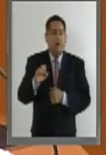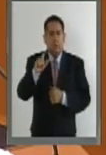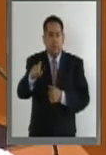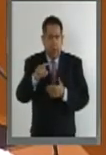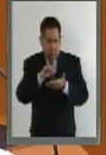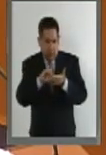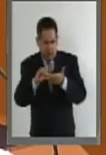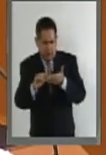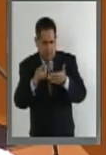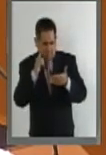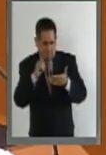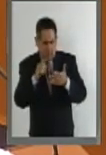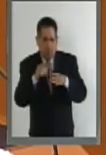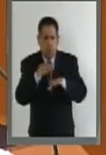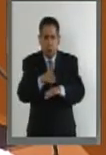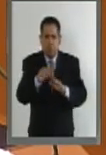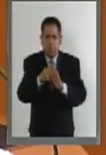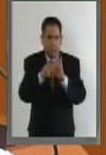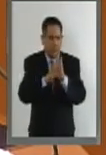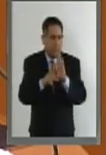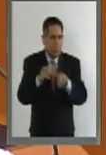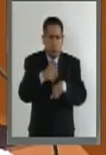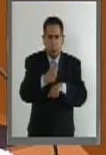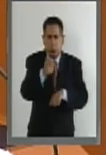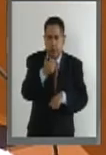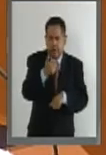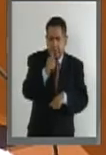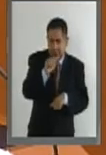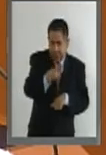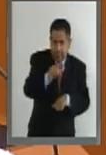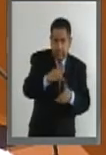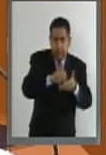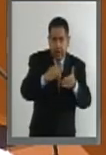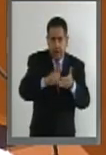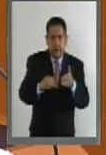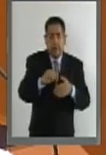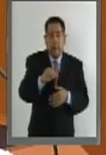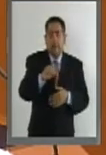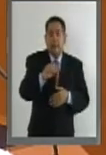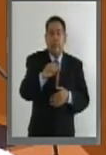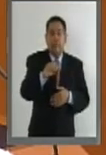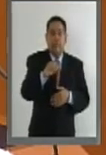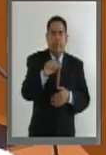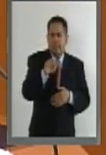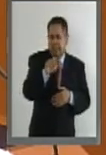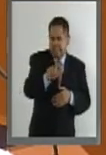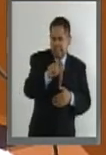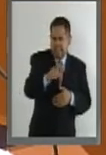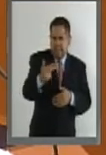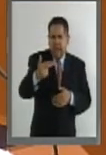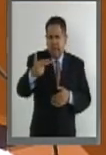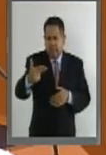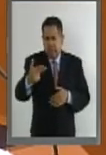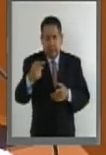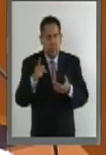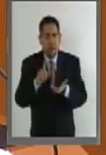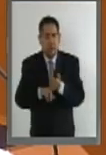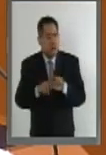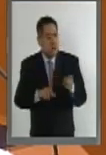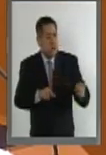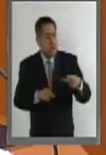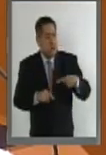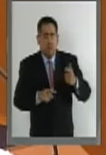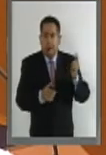la porción normativa de la fracción décima del artículo 17H, deja en estado de indefensión al